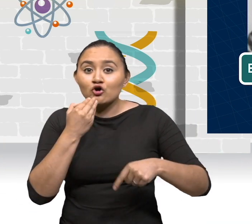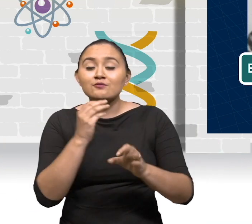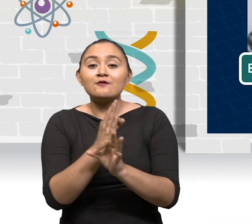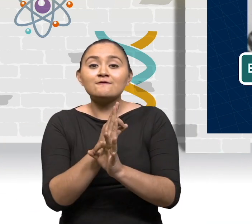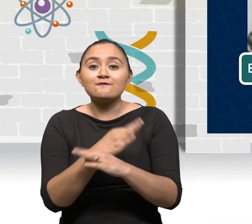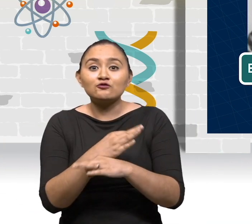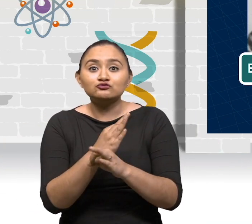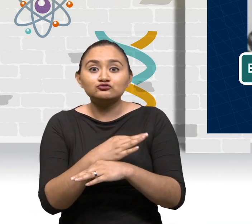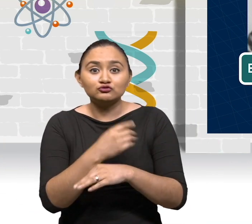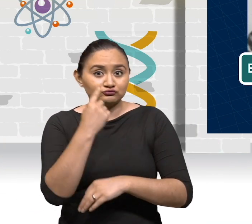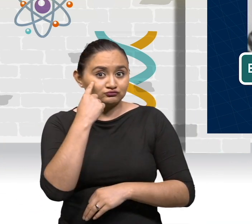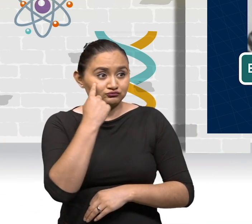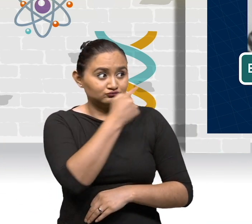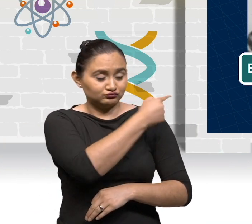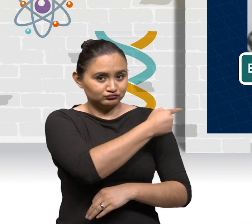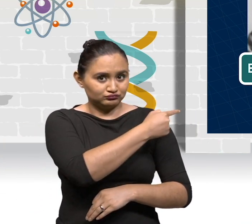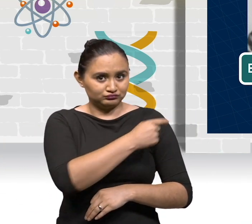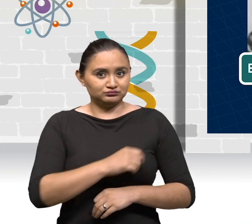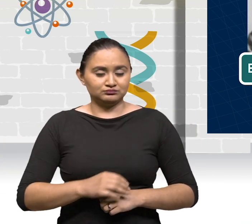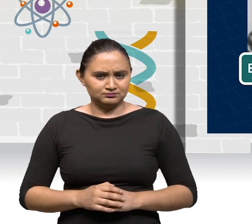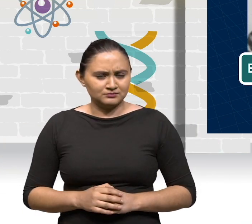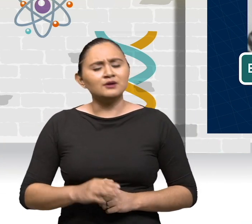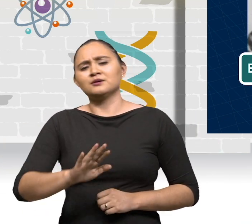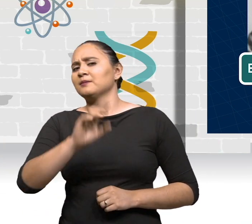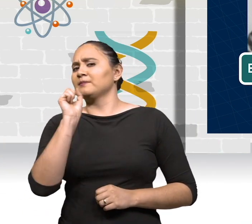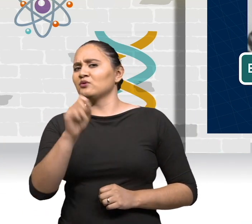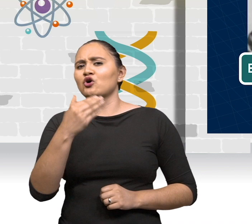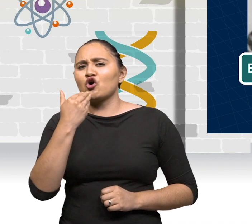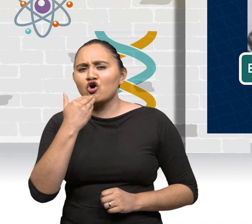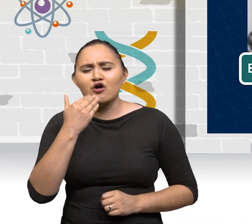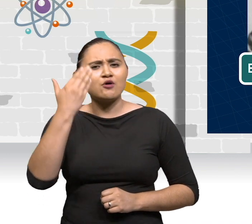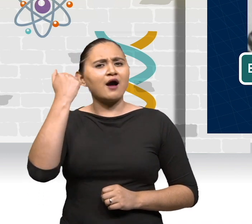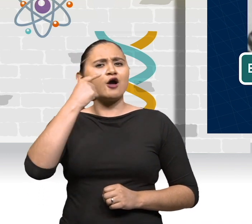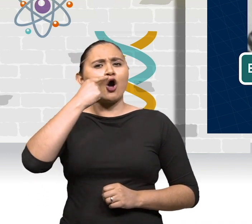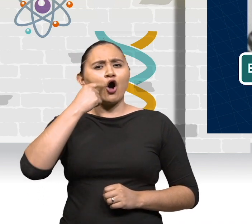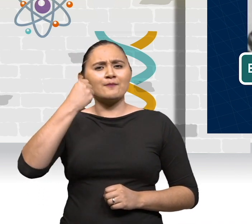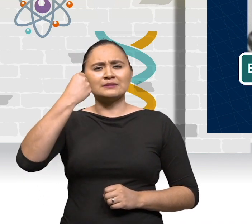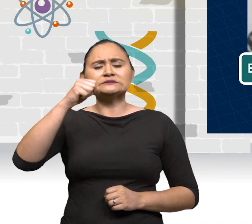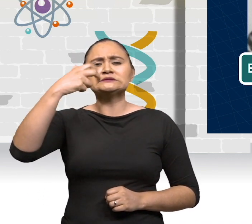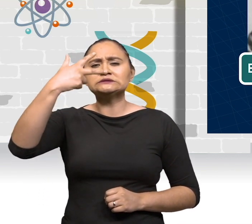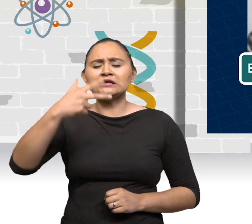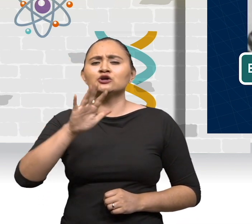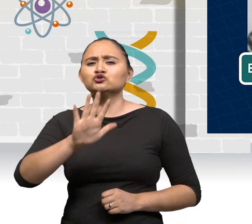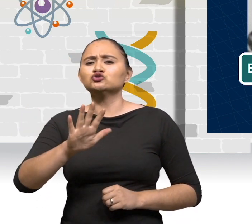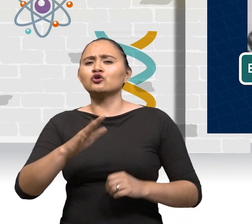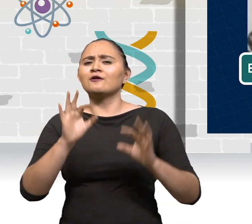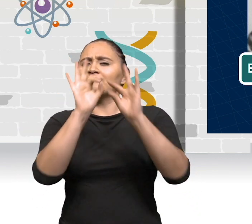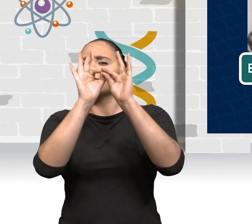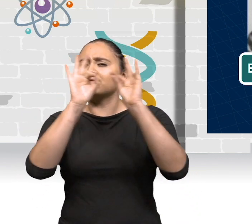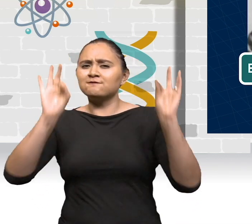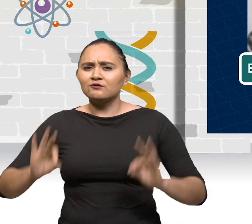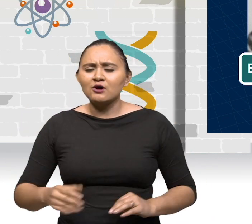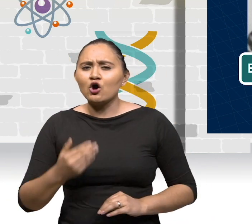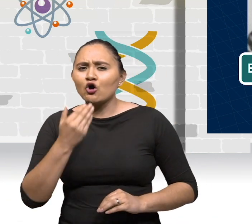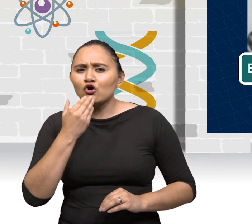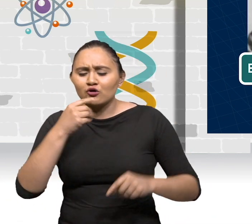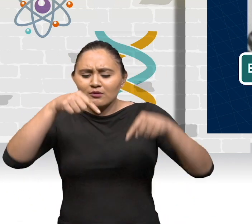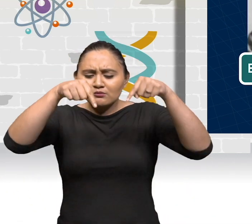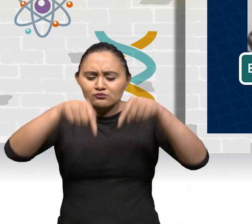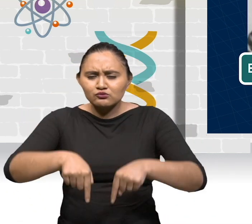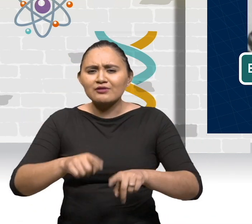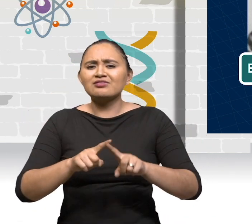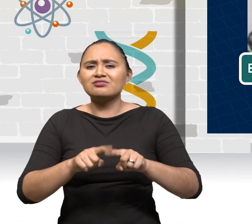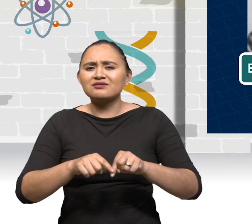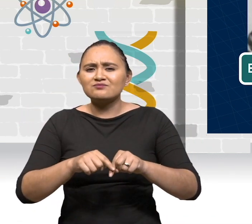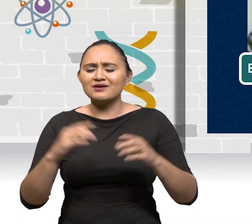polares radio y ángulo entonces como son dinger llegó a proponer su ecuación como se describe la posición según la ecuación